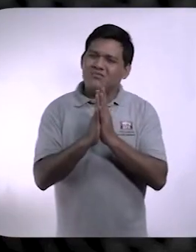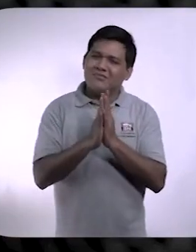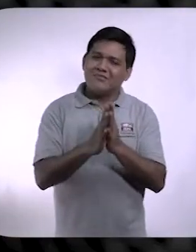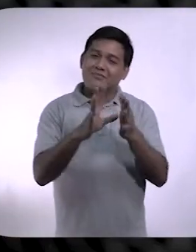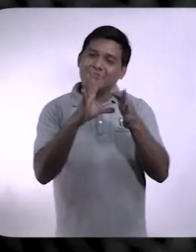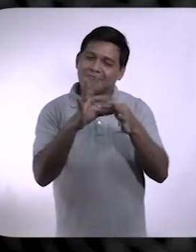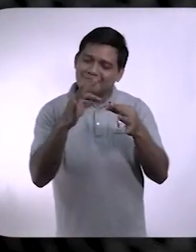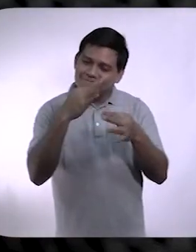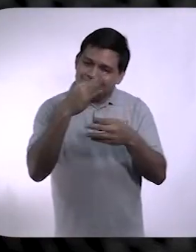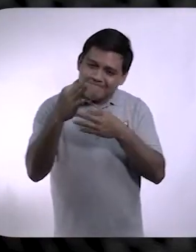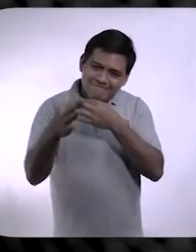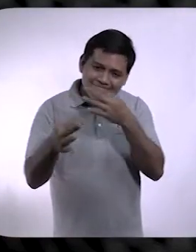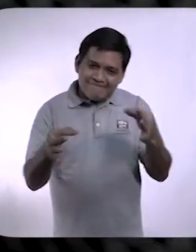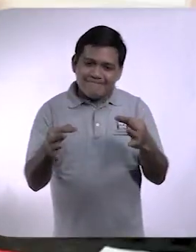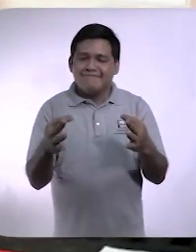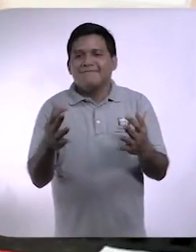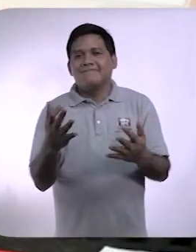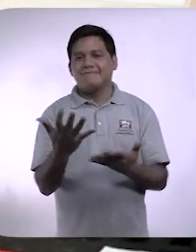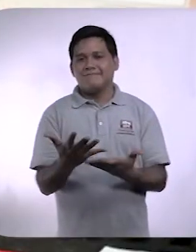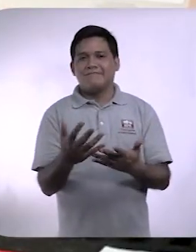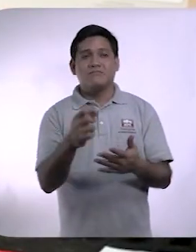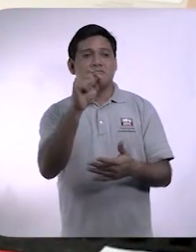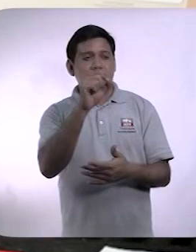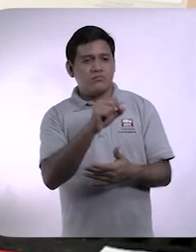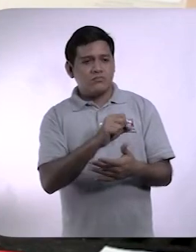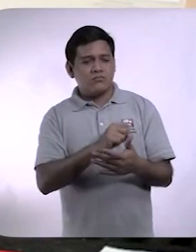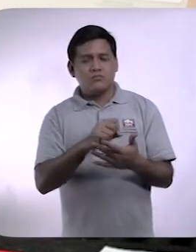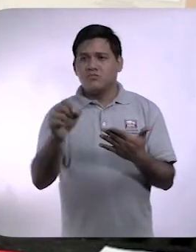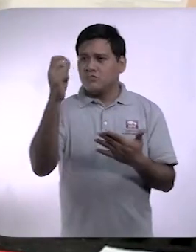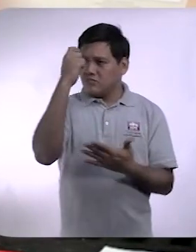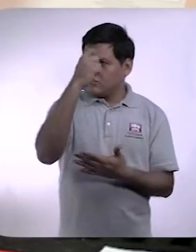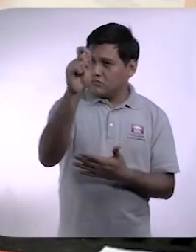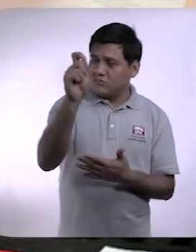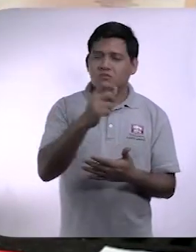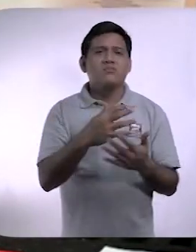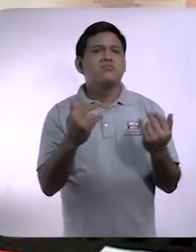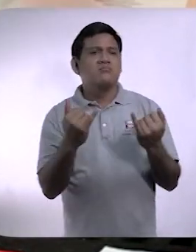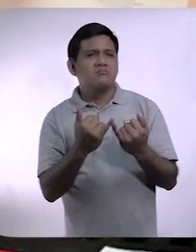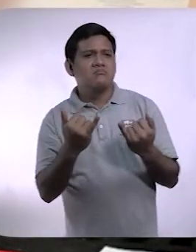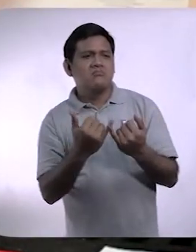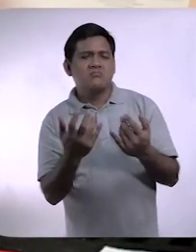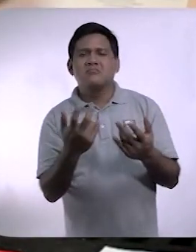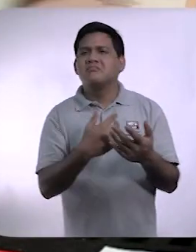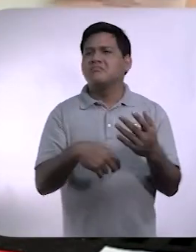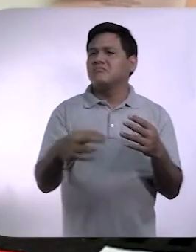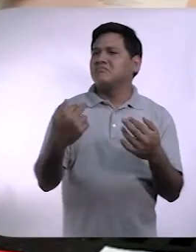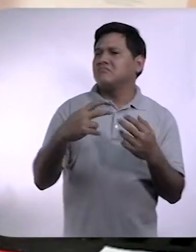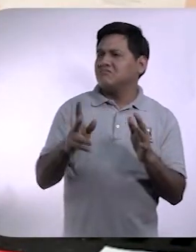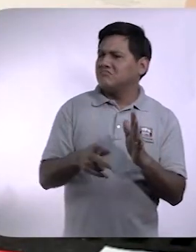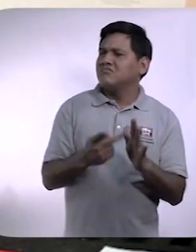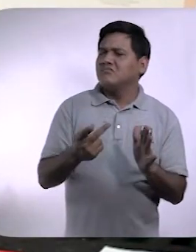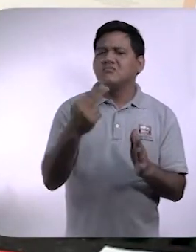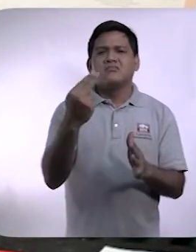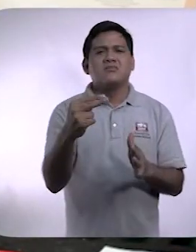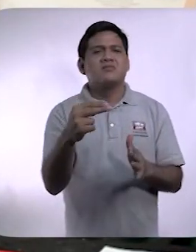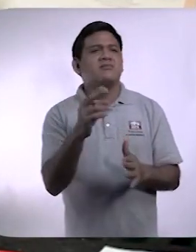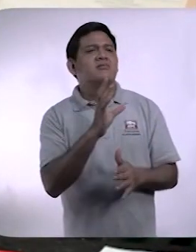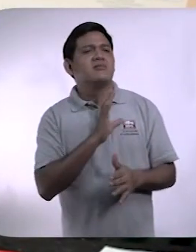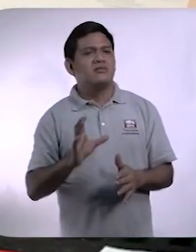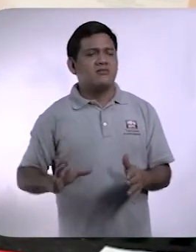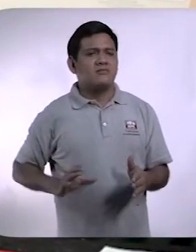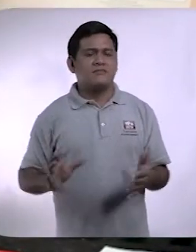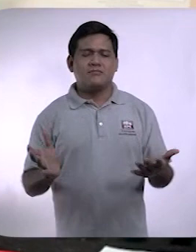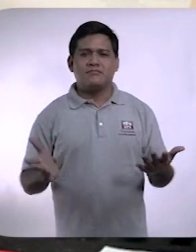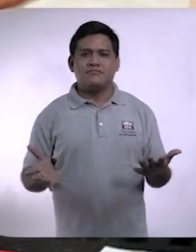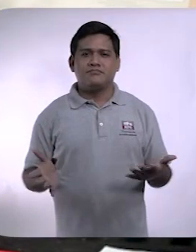forma muy fácil de ubicar si hay candidatura común o coalición es que se repite el nombre de la candidatura.